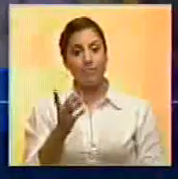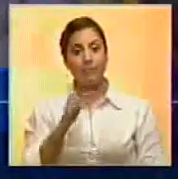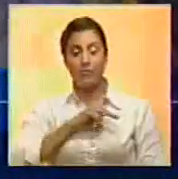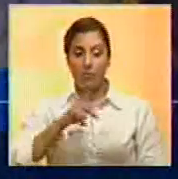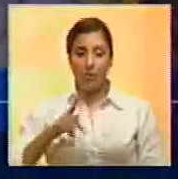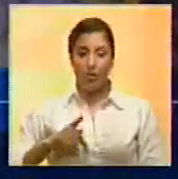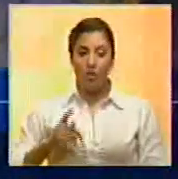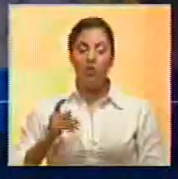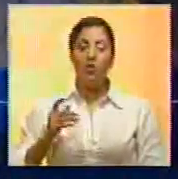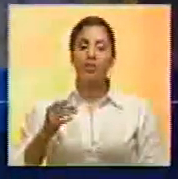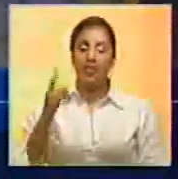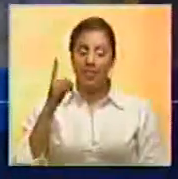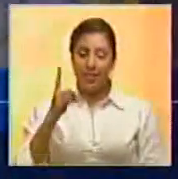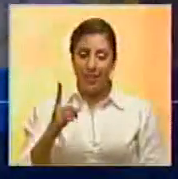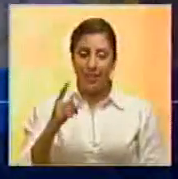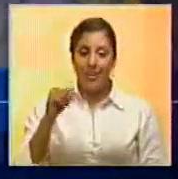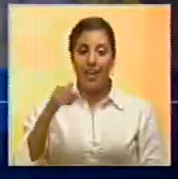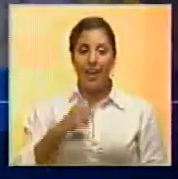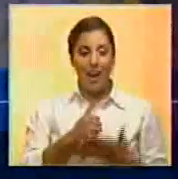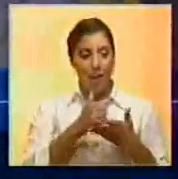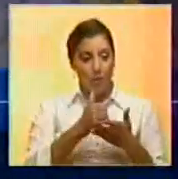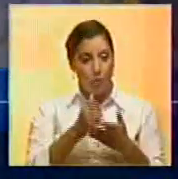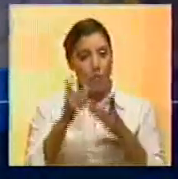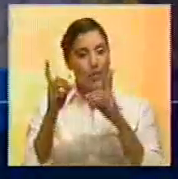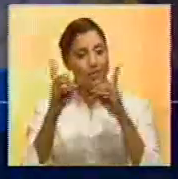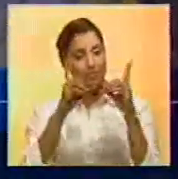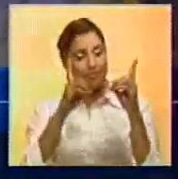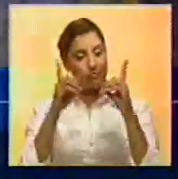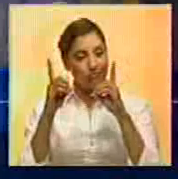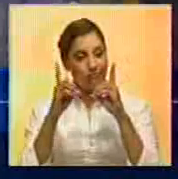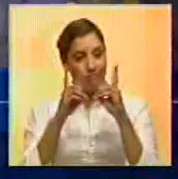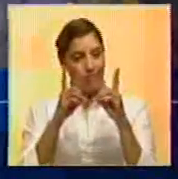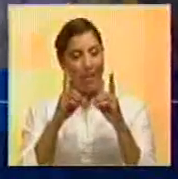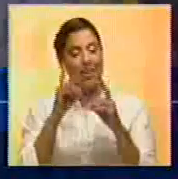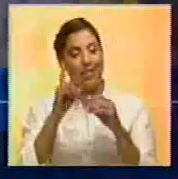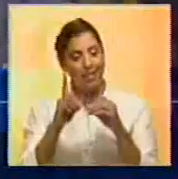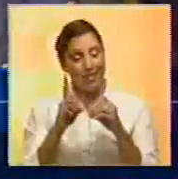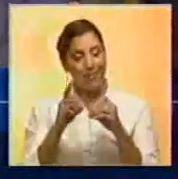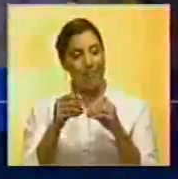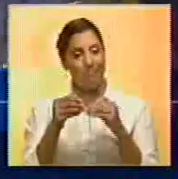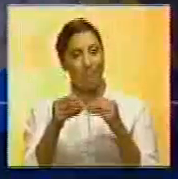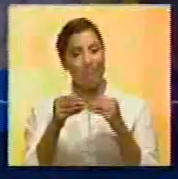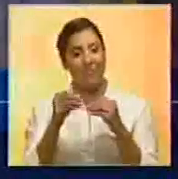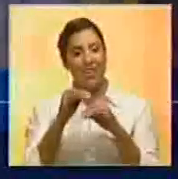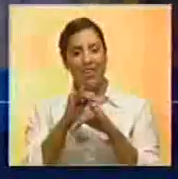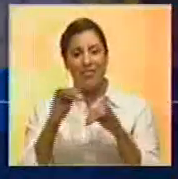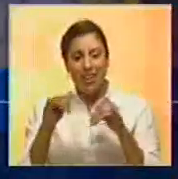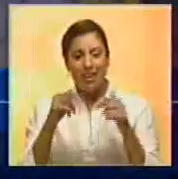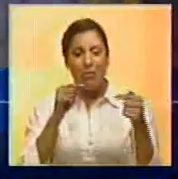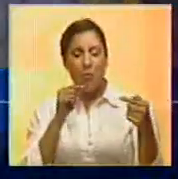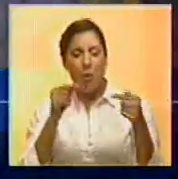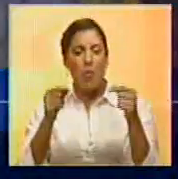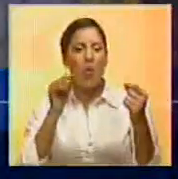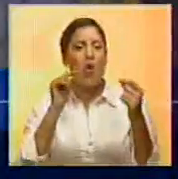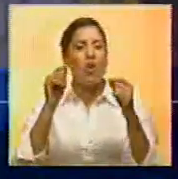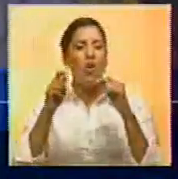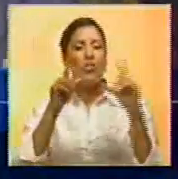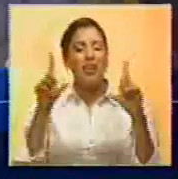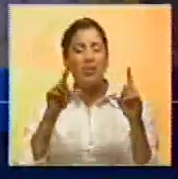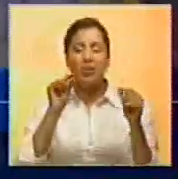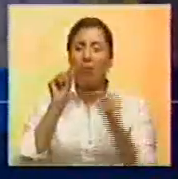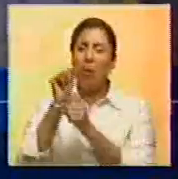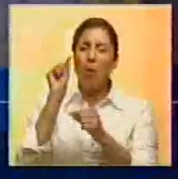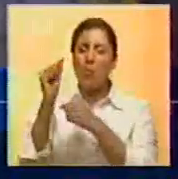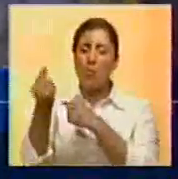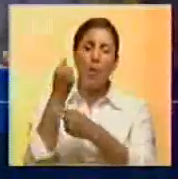muy conveniente, en beneficio del diálogo, que se hiciera un cese al fuego mediático, porque de